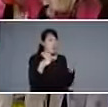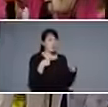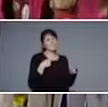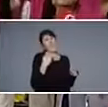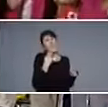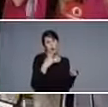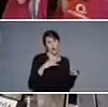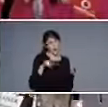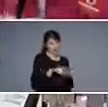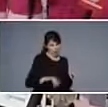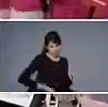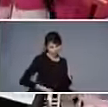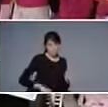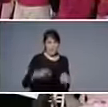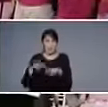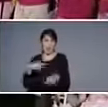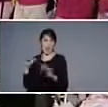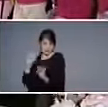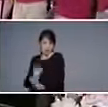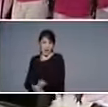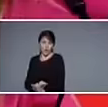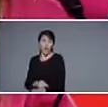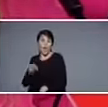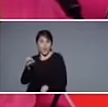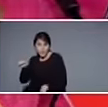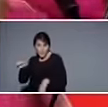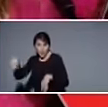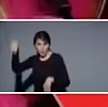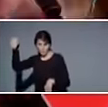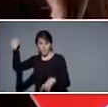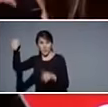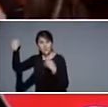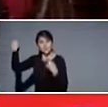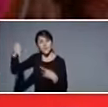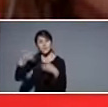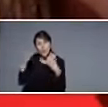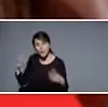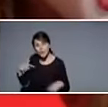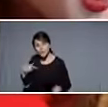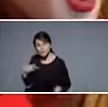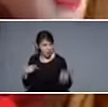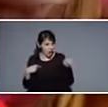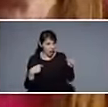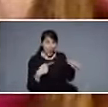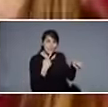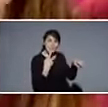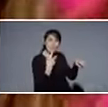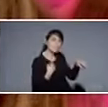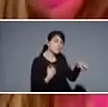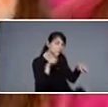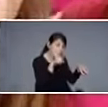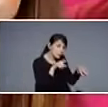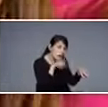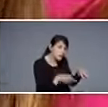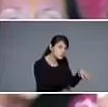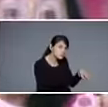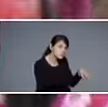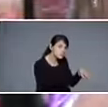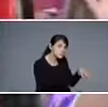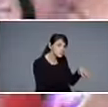que el rojo es de piringui y el negro me hace más flaca. Pues el negro. ¿Me estás llamando gorda? Pues el rojo. ¿Me estás llamando